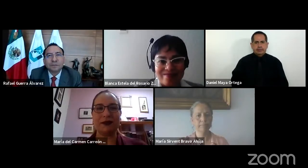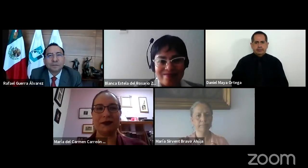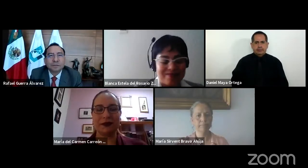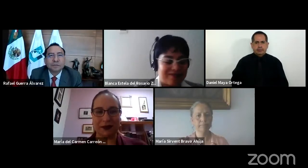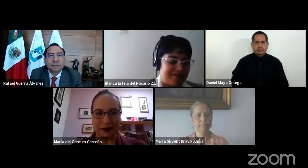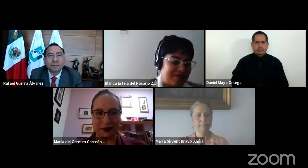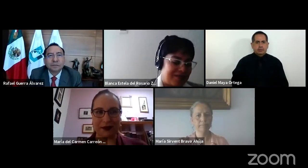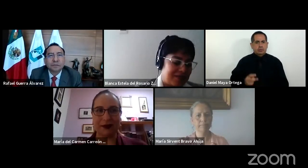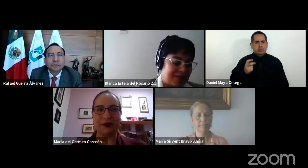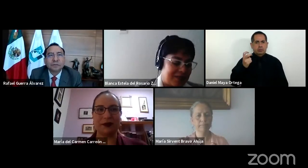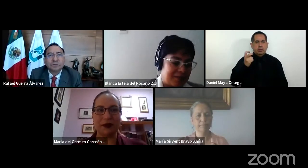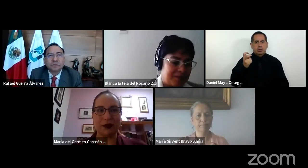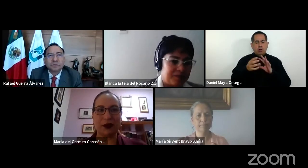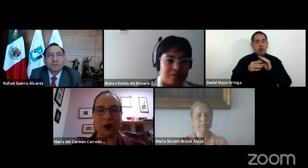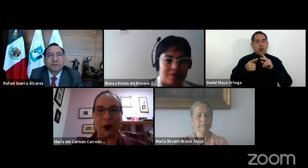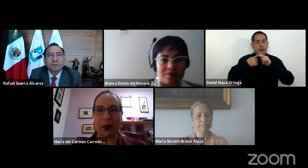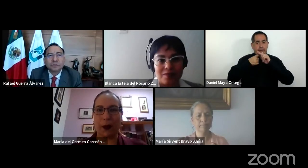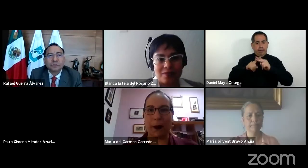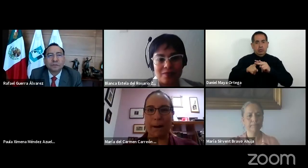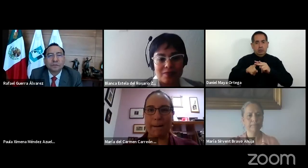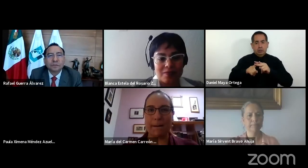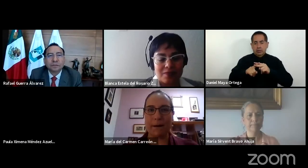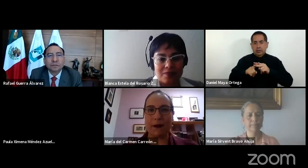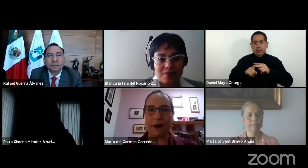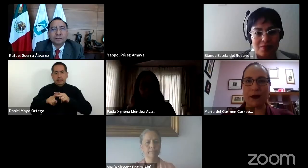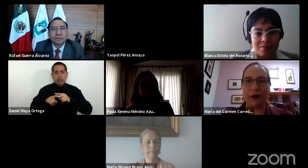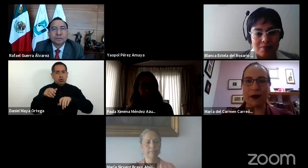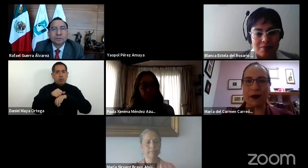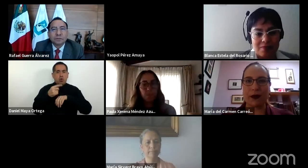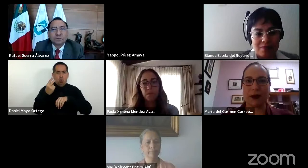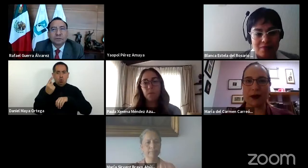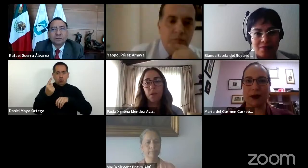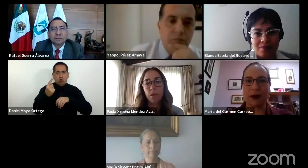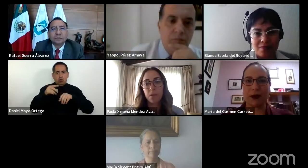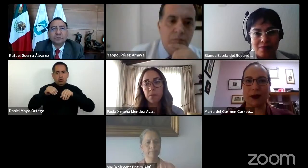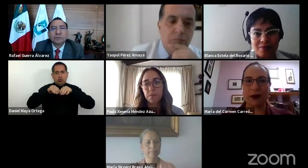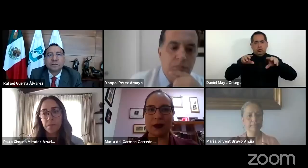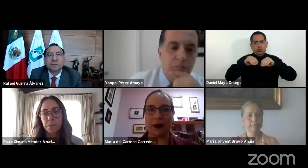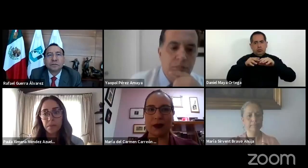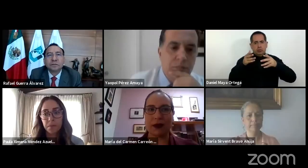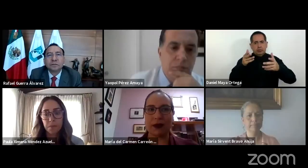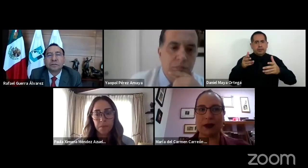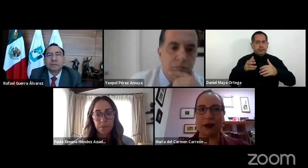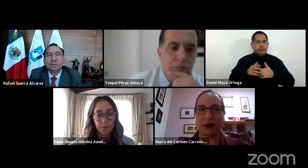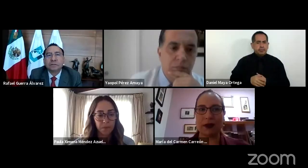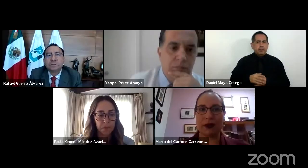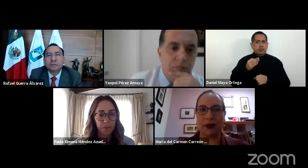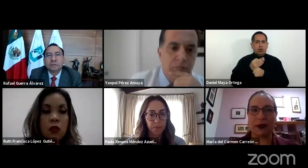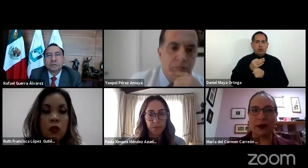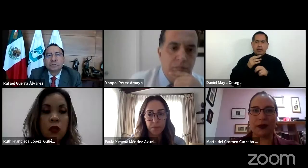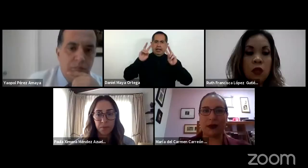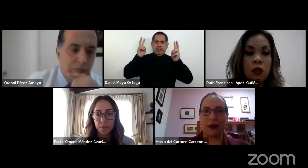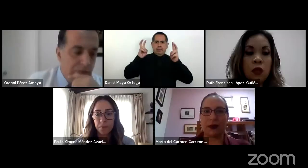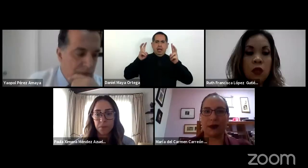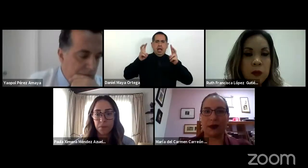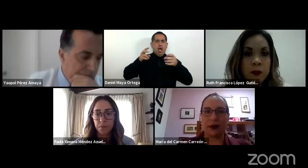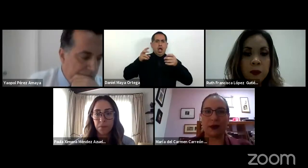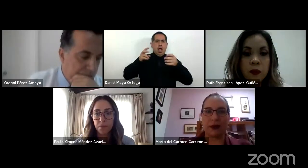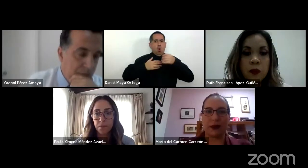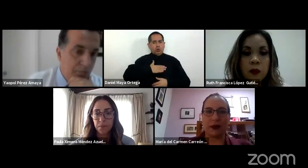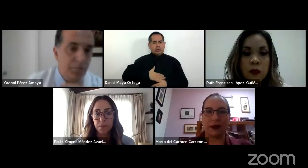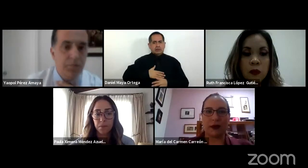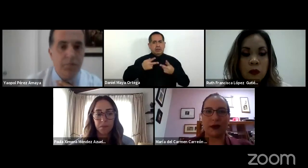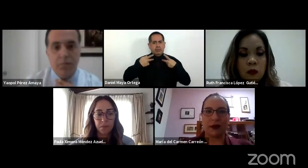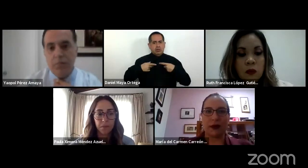Para ello, a fin de dar inicio a los trabajos de la mesa 1 de este encuentro, tendremos el tema de acceso a la justicia de las personas